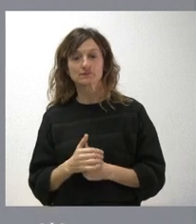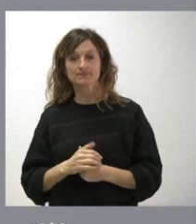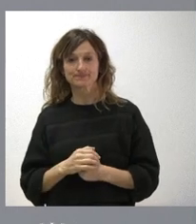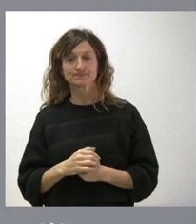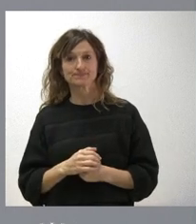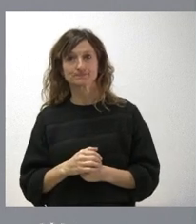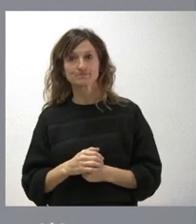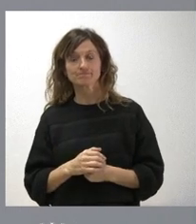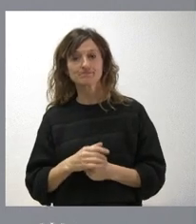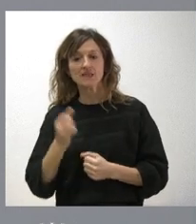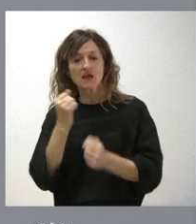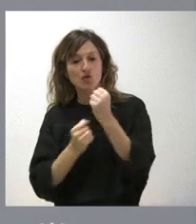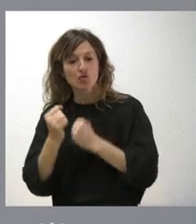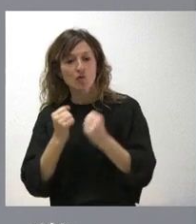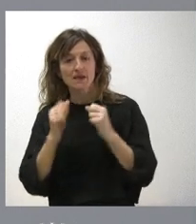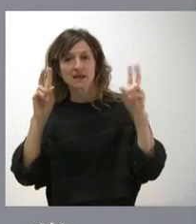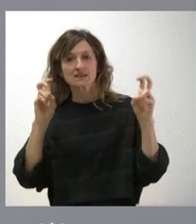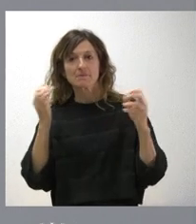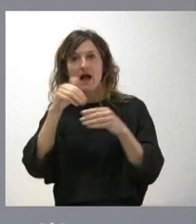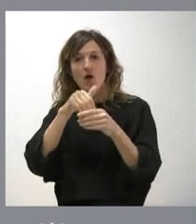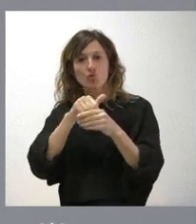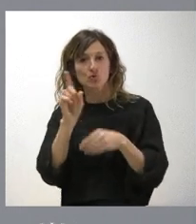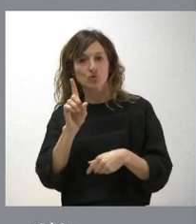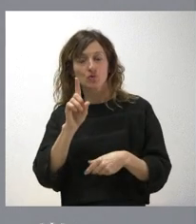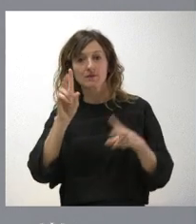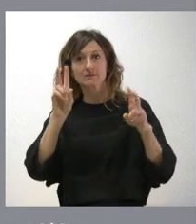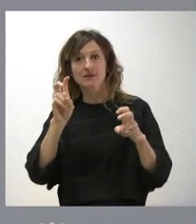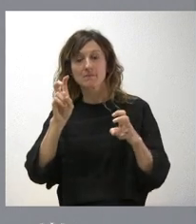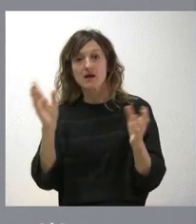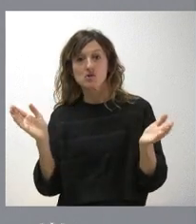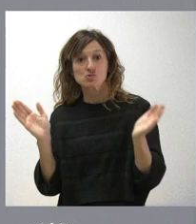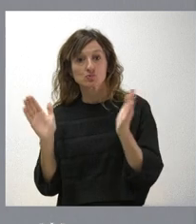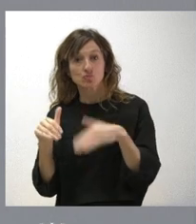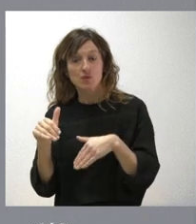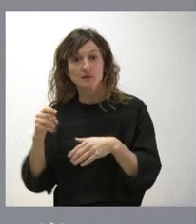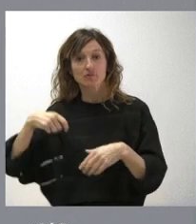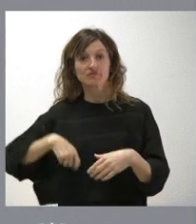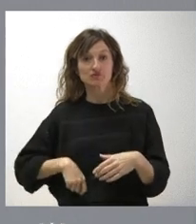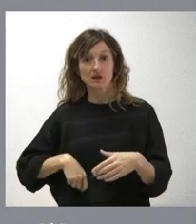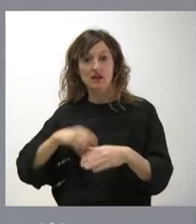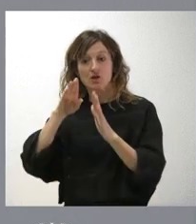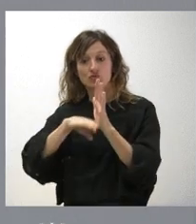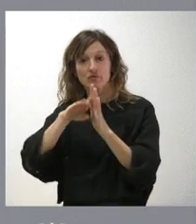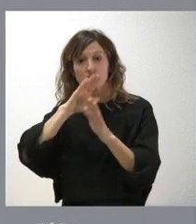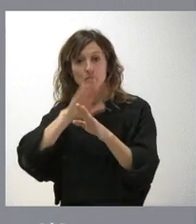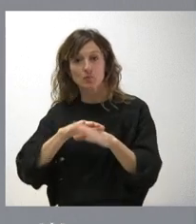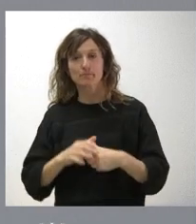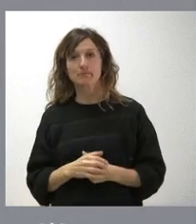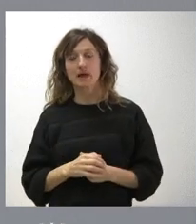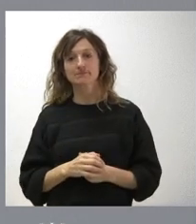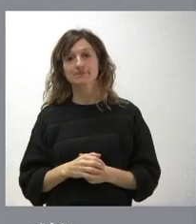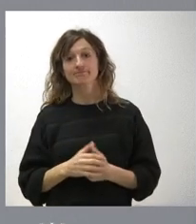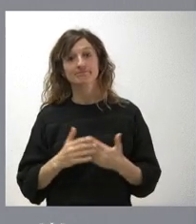especialidad no es una cuestión económica no es una cuestión de ahorro es una cuestión de disposición de profesionales que cumplan las condiciones y por